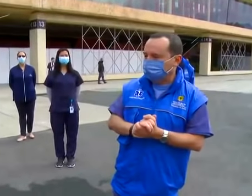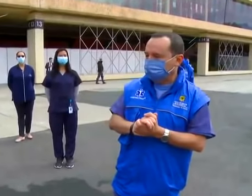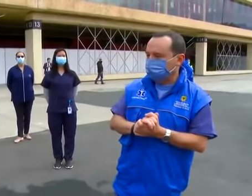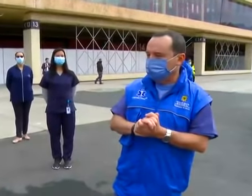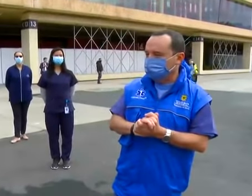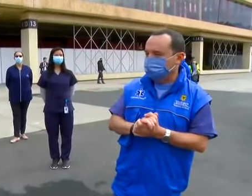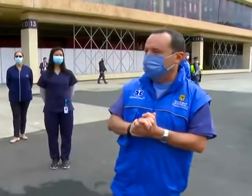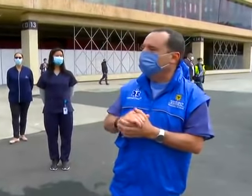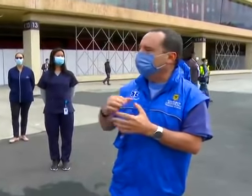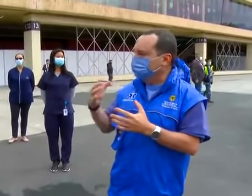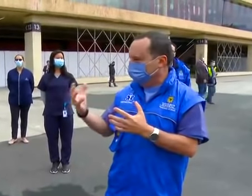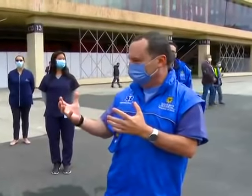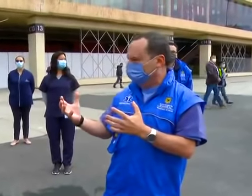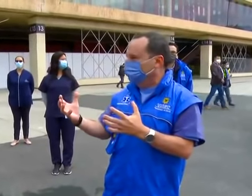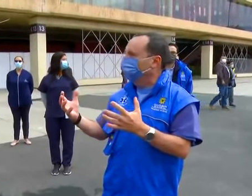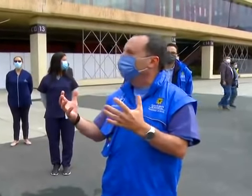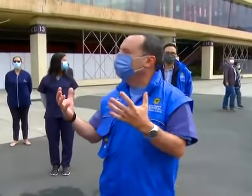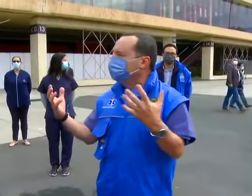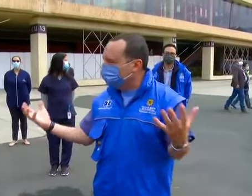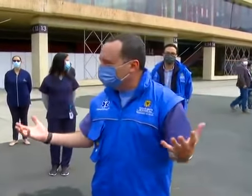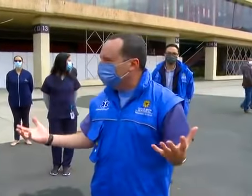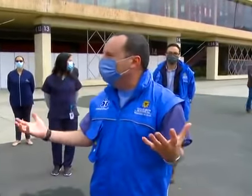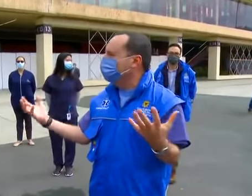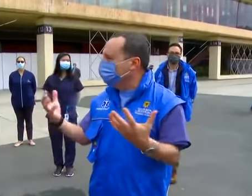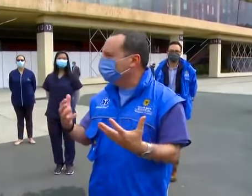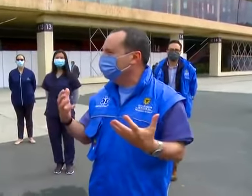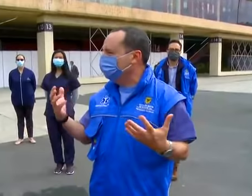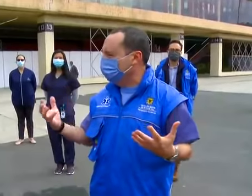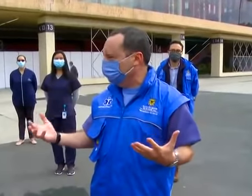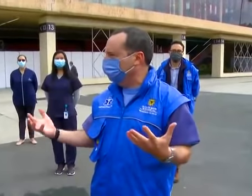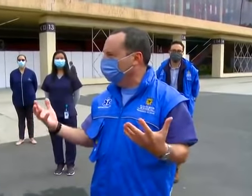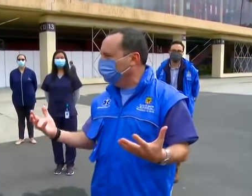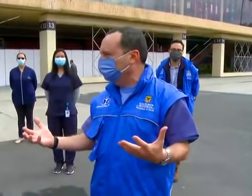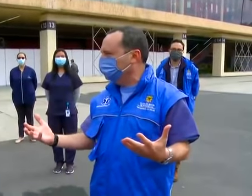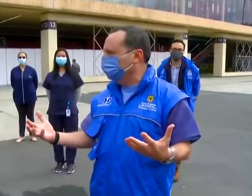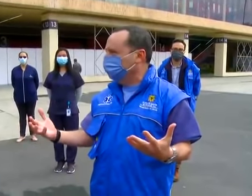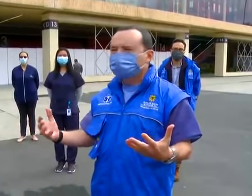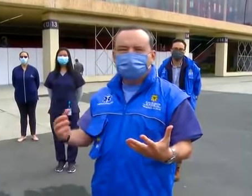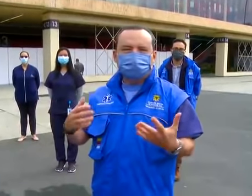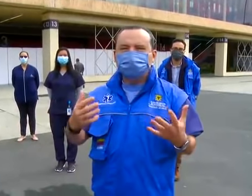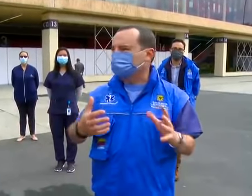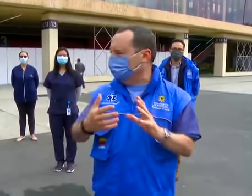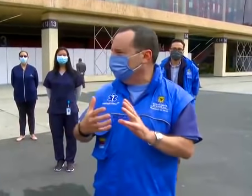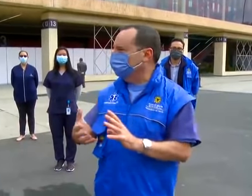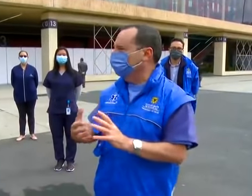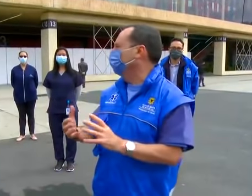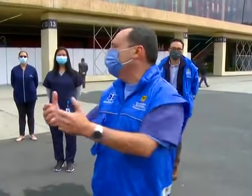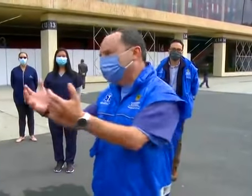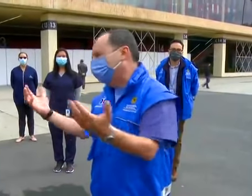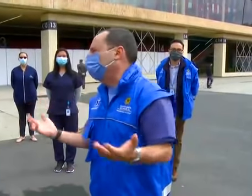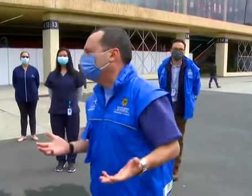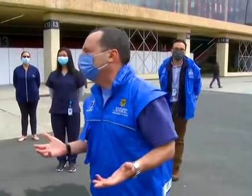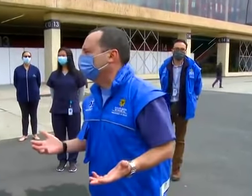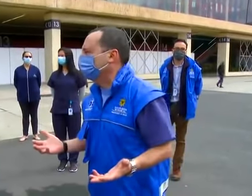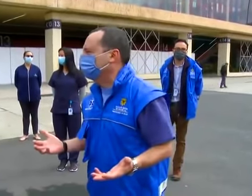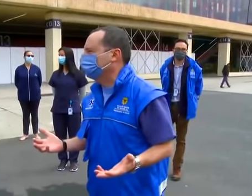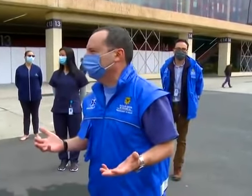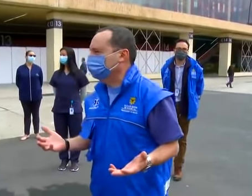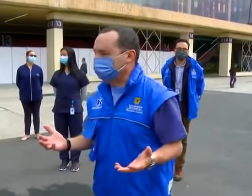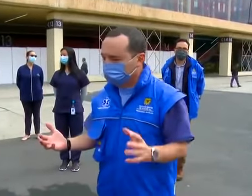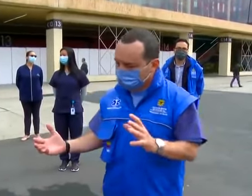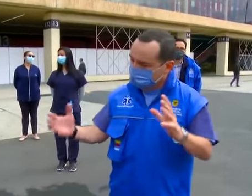estas poblaciones, entender en dónde hay mayor o menor circulación del virus y tomar decisiones inteligentes y proteger a nuestra